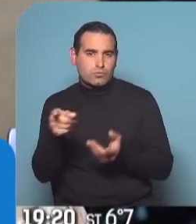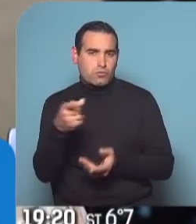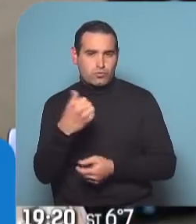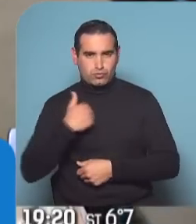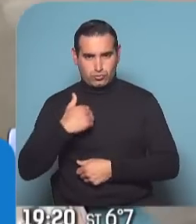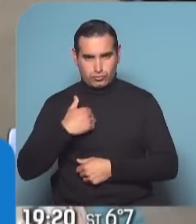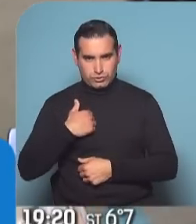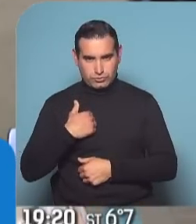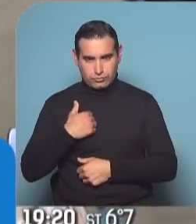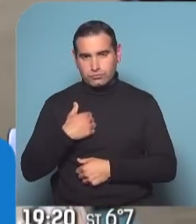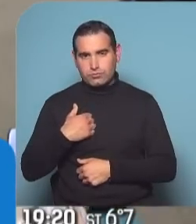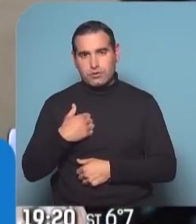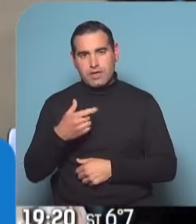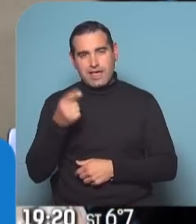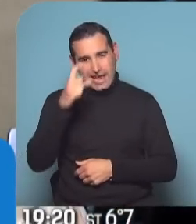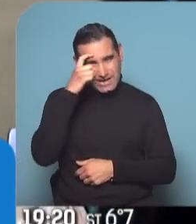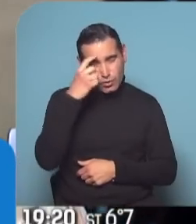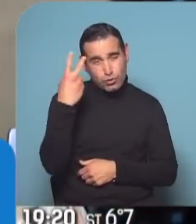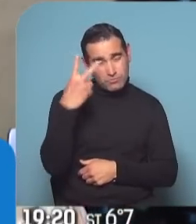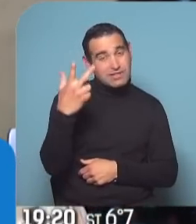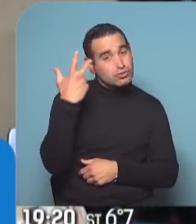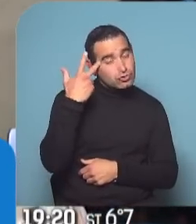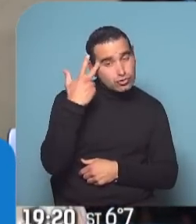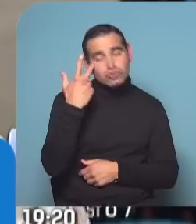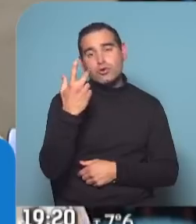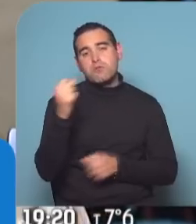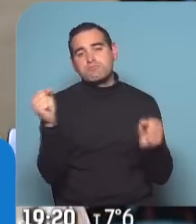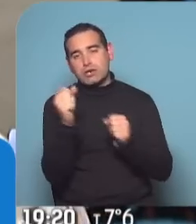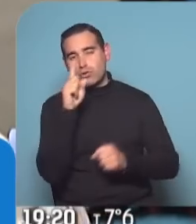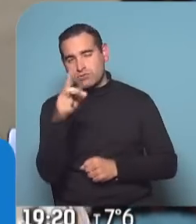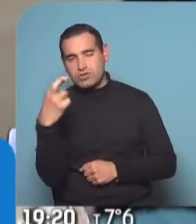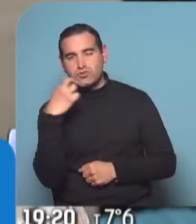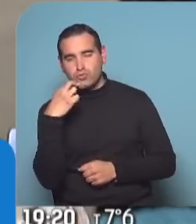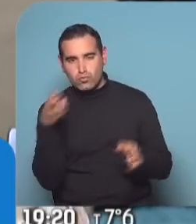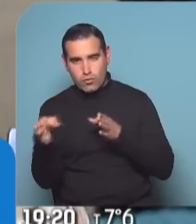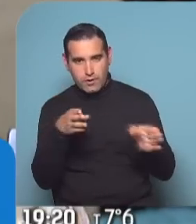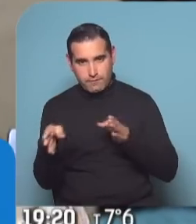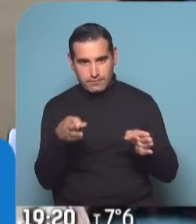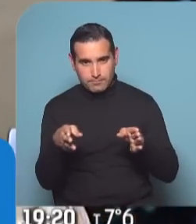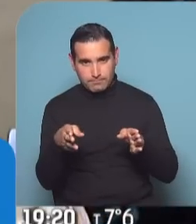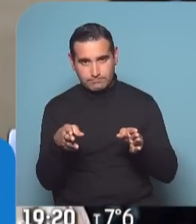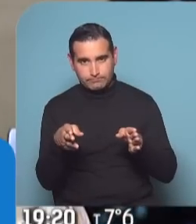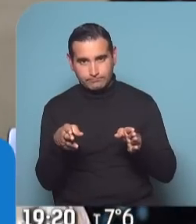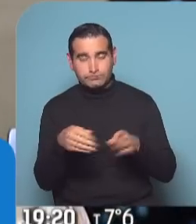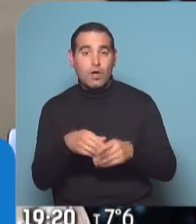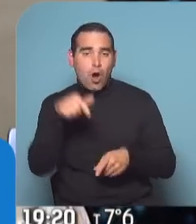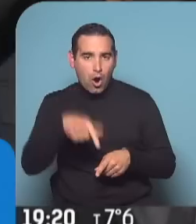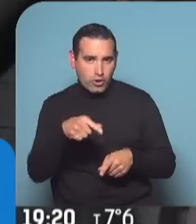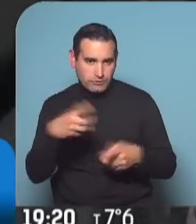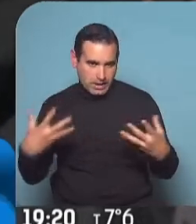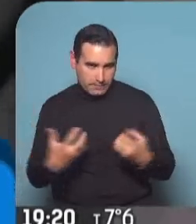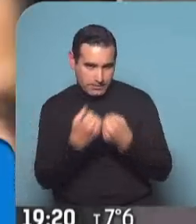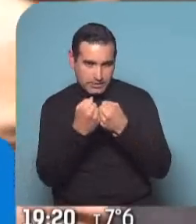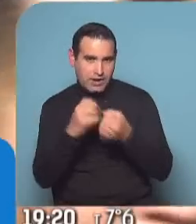de seguridad entre enero de 2018 y mayo del 19. Mientras hoy, que es el aniversario de la